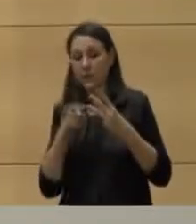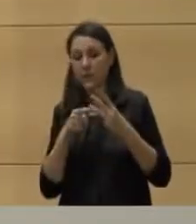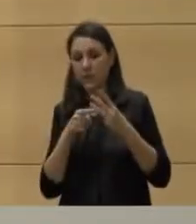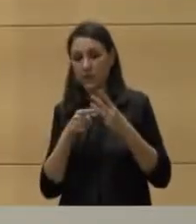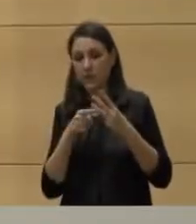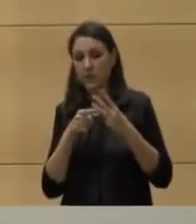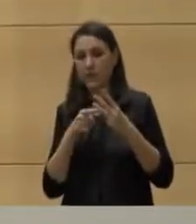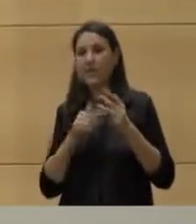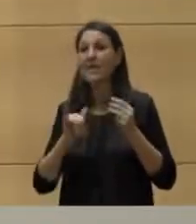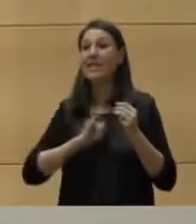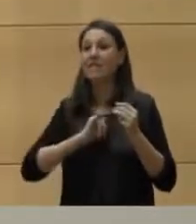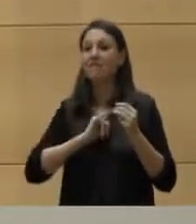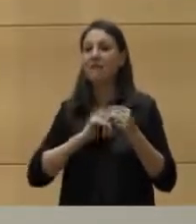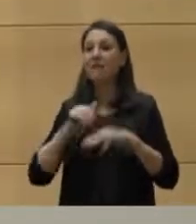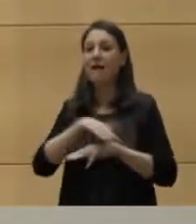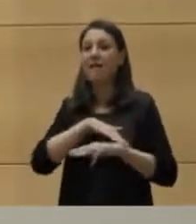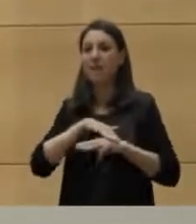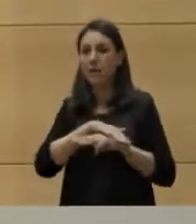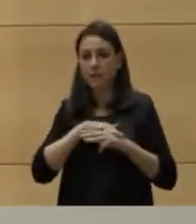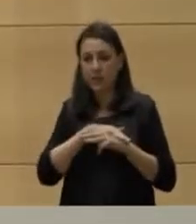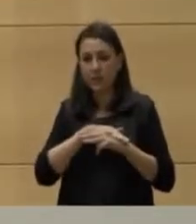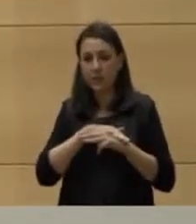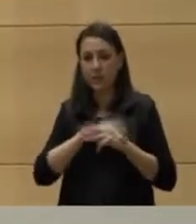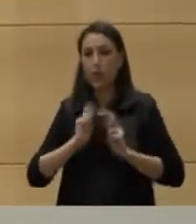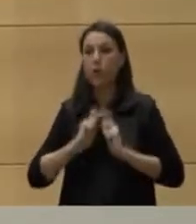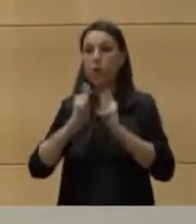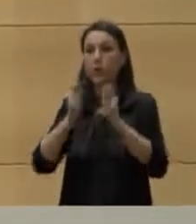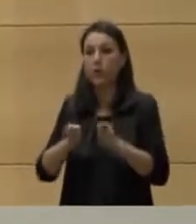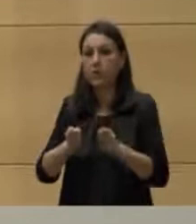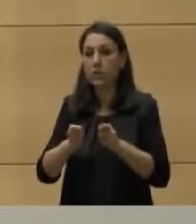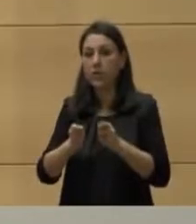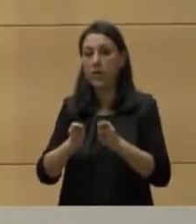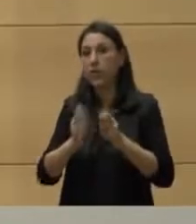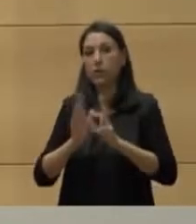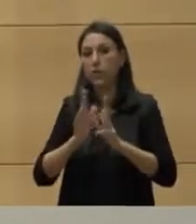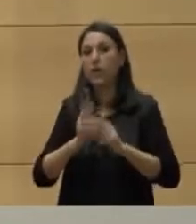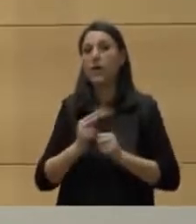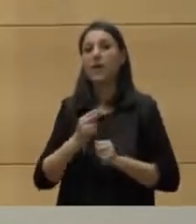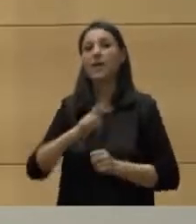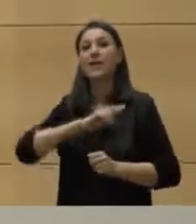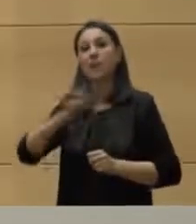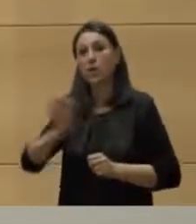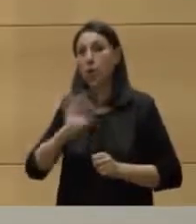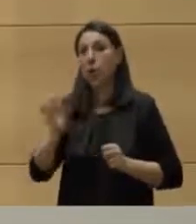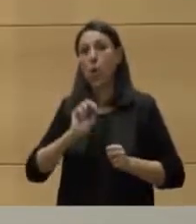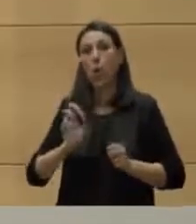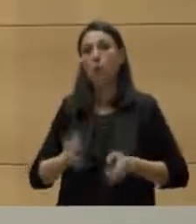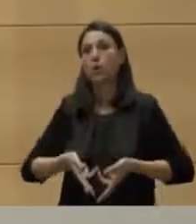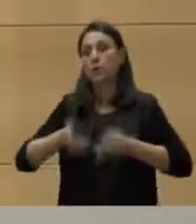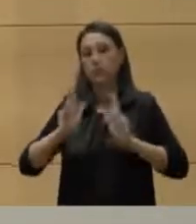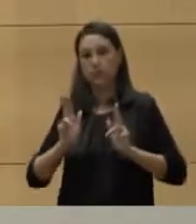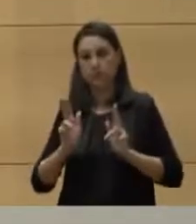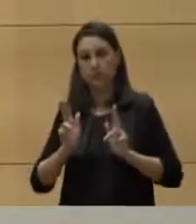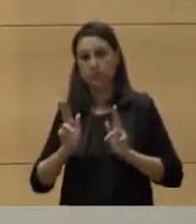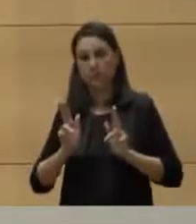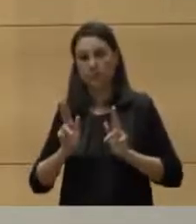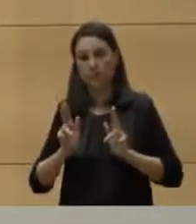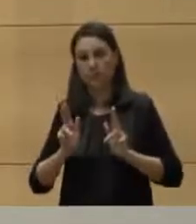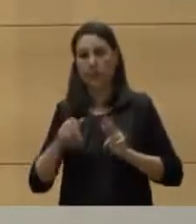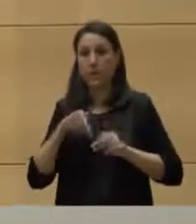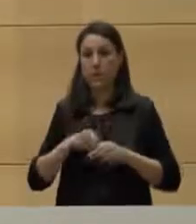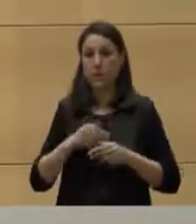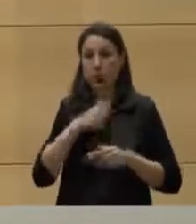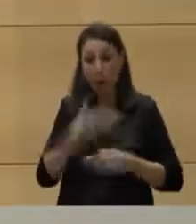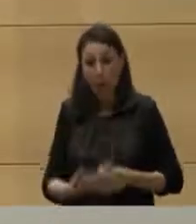la identidad del Estado, confesionalidad o laicismo. Y hoy están estos problemas en lo alto de la